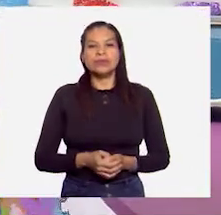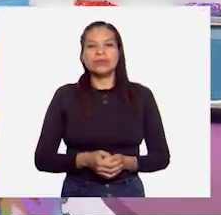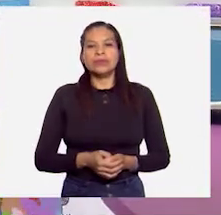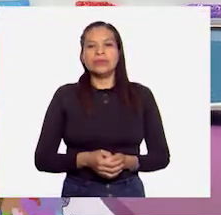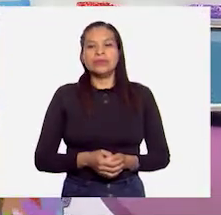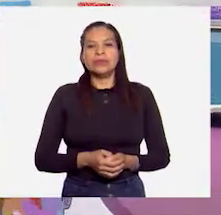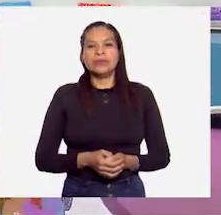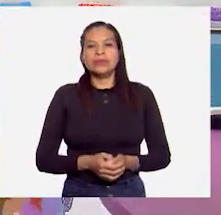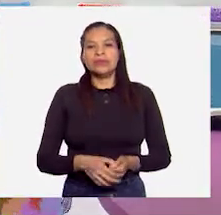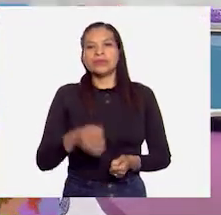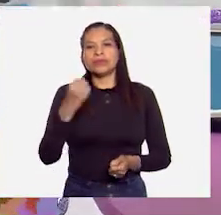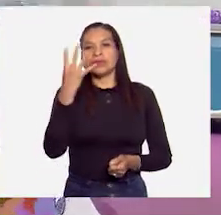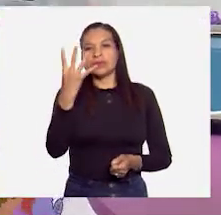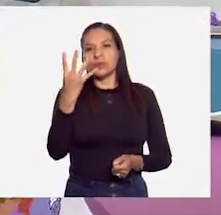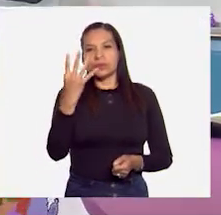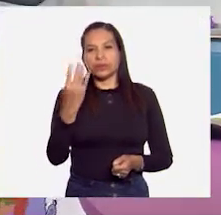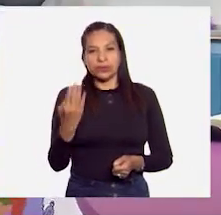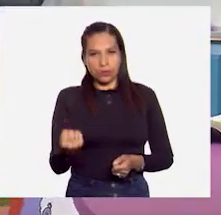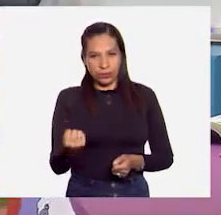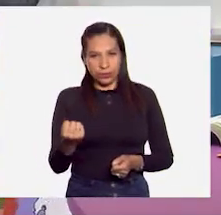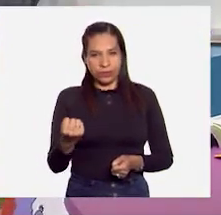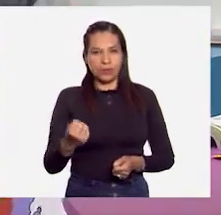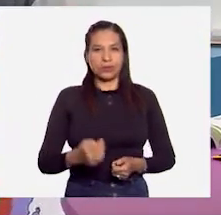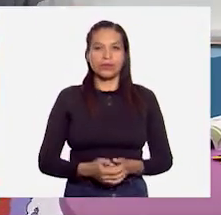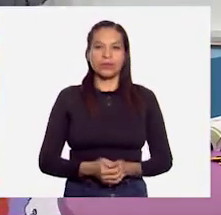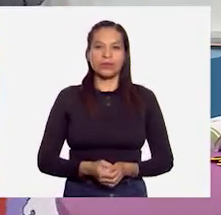con 4 novenos